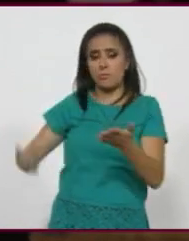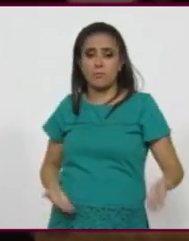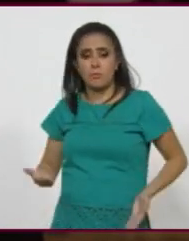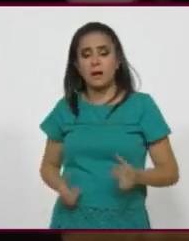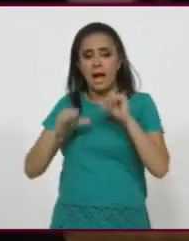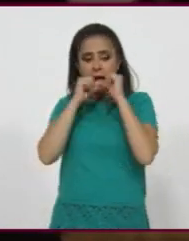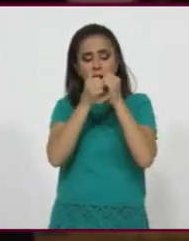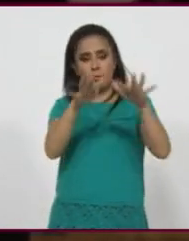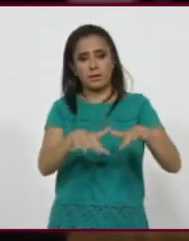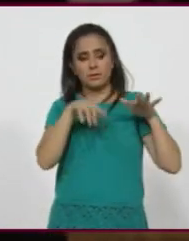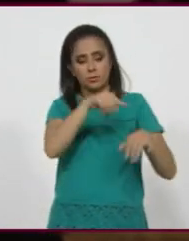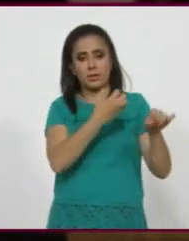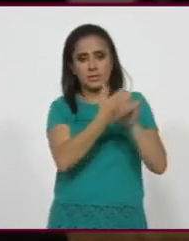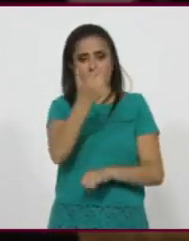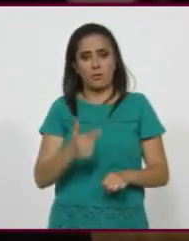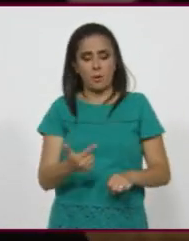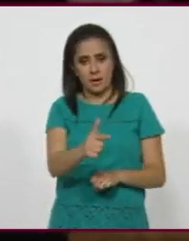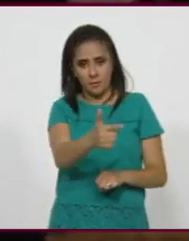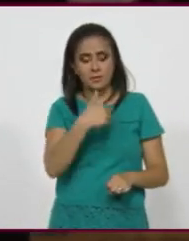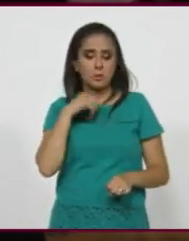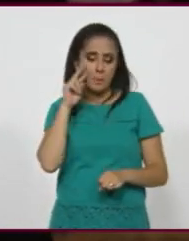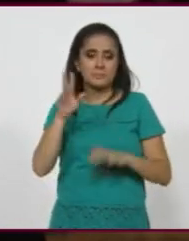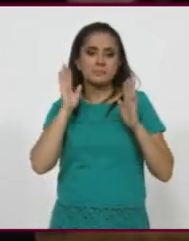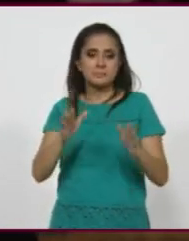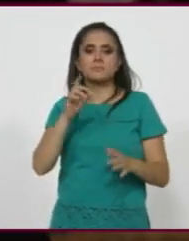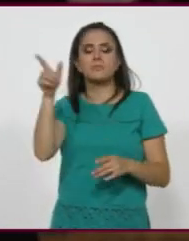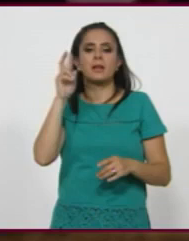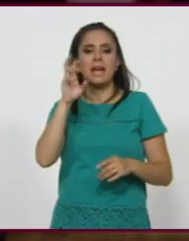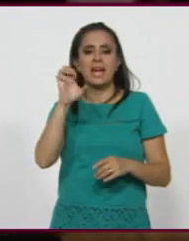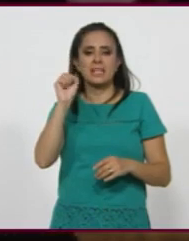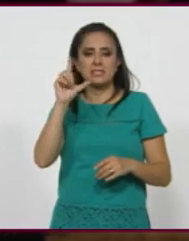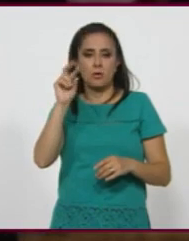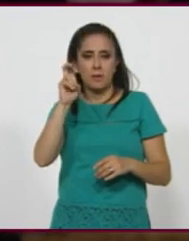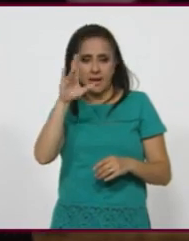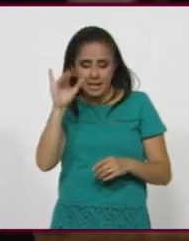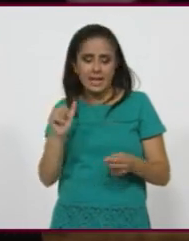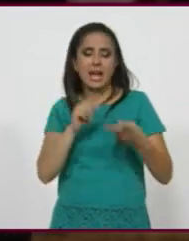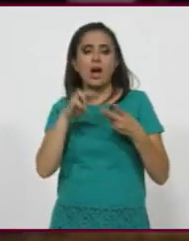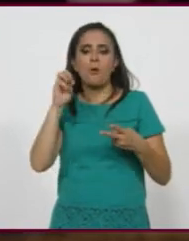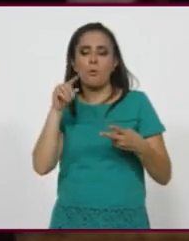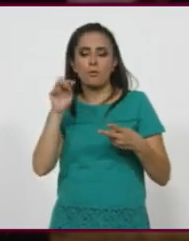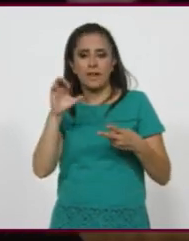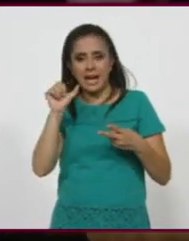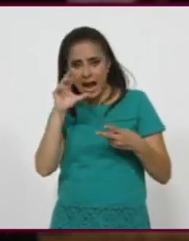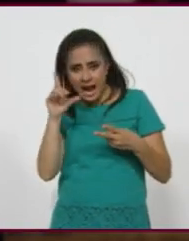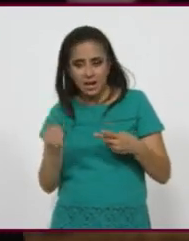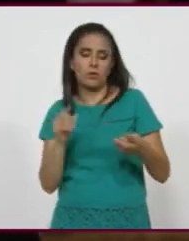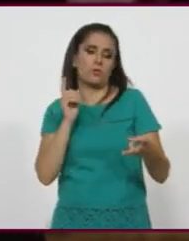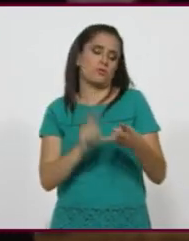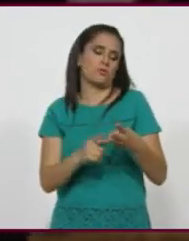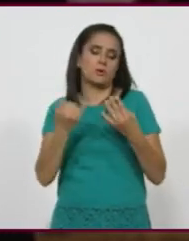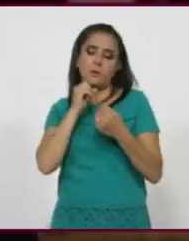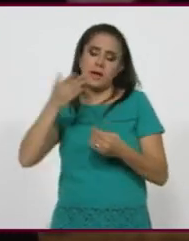Estado, donde ya pudimos ver este fin de semana la presencia de Eslovenia, poco antes de Monte Carlo, También una presencia importante fue